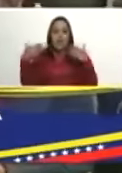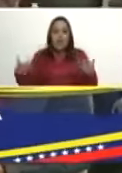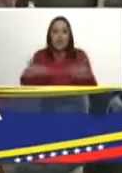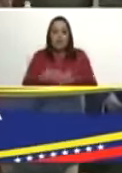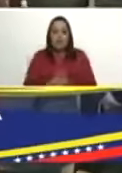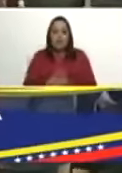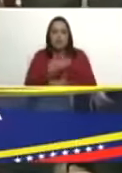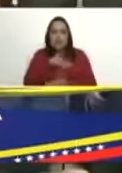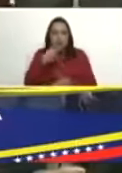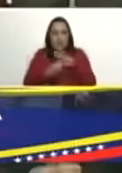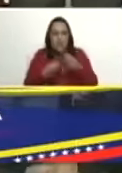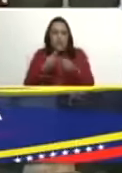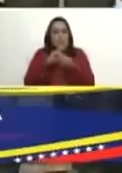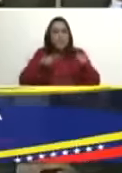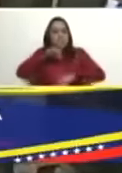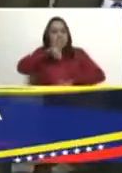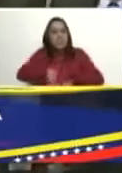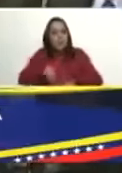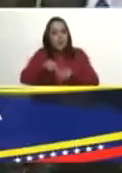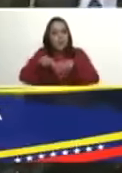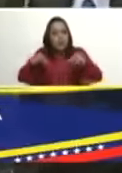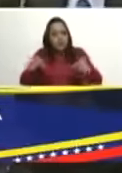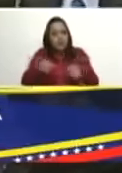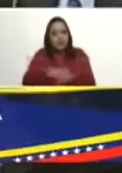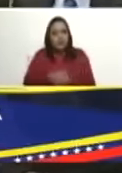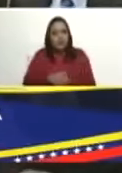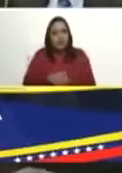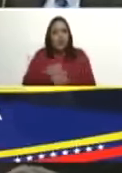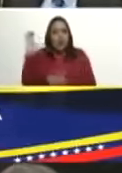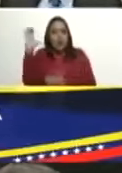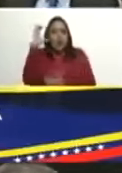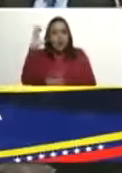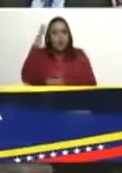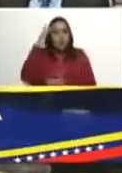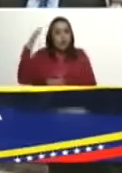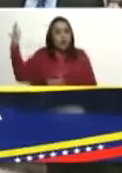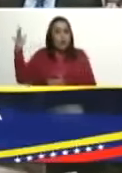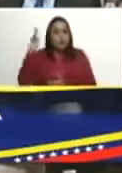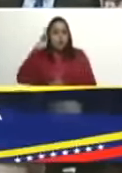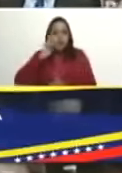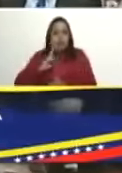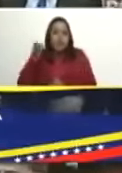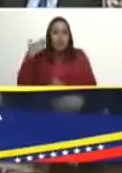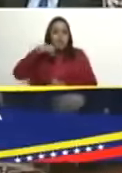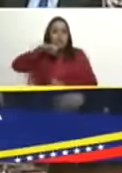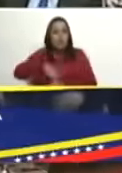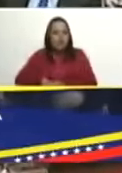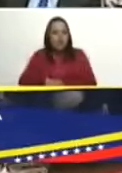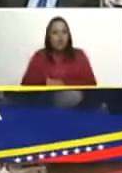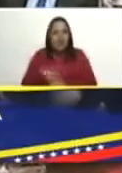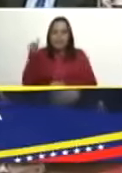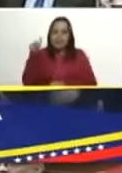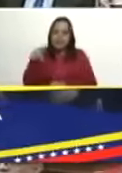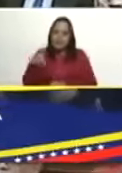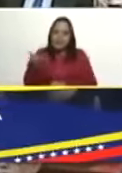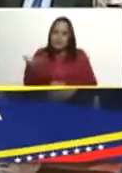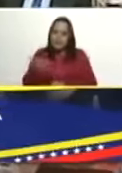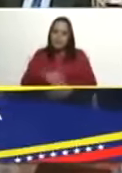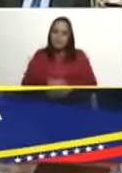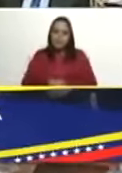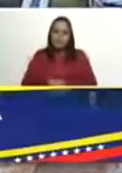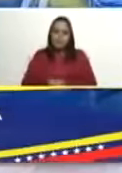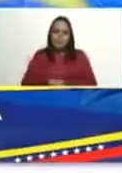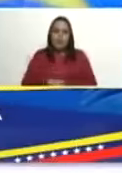quiero hacer la diferencia histórica, la que soñó el libertador. Allí lo que ocurre es